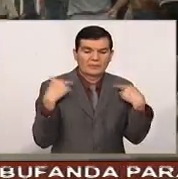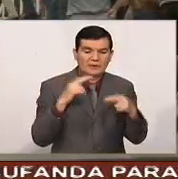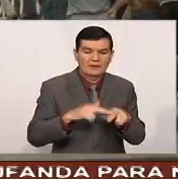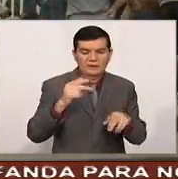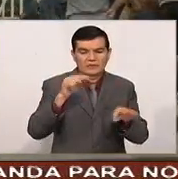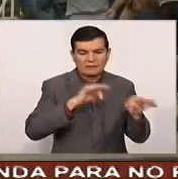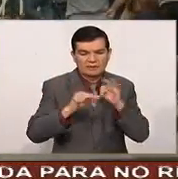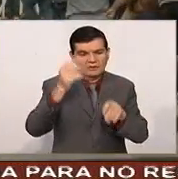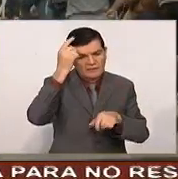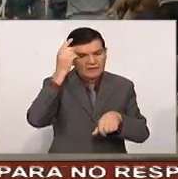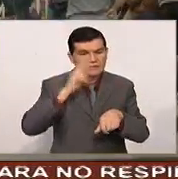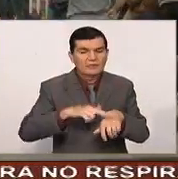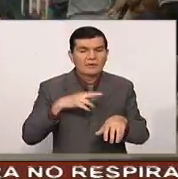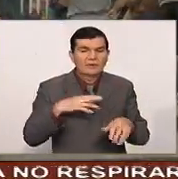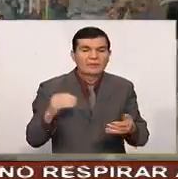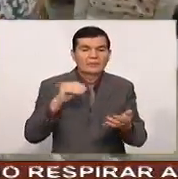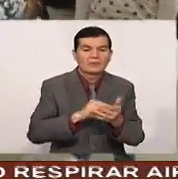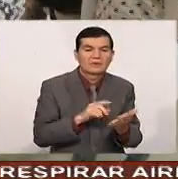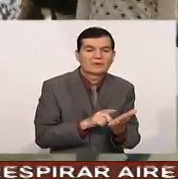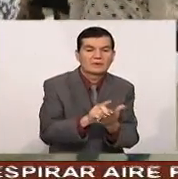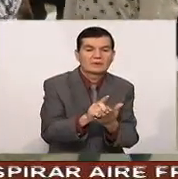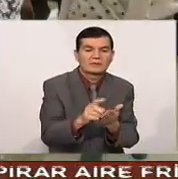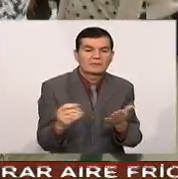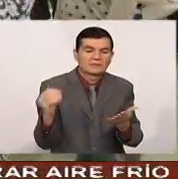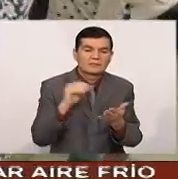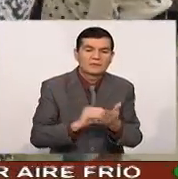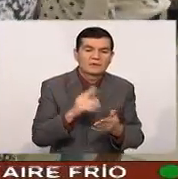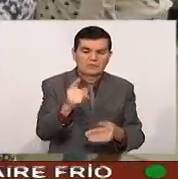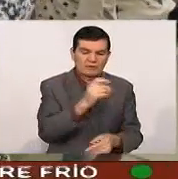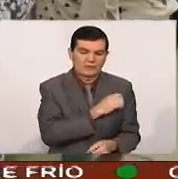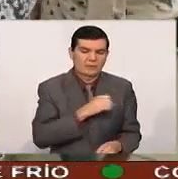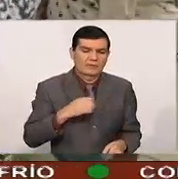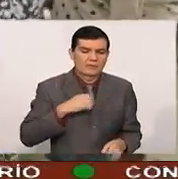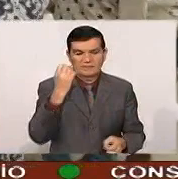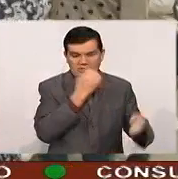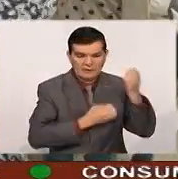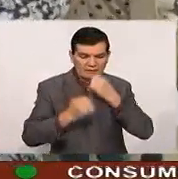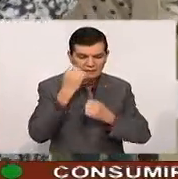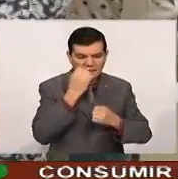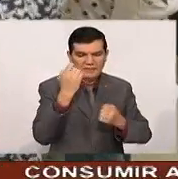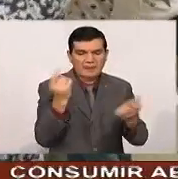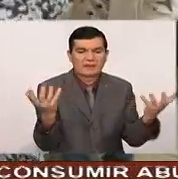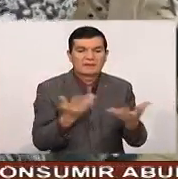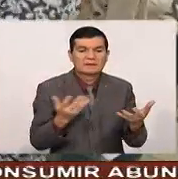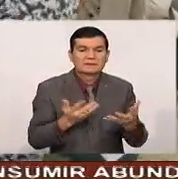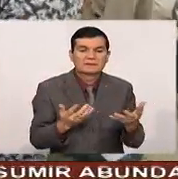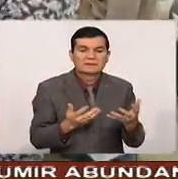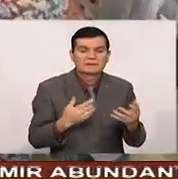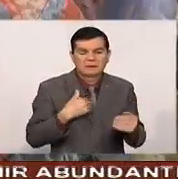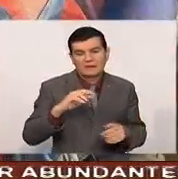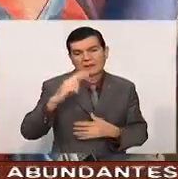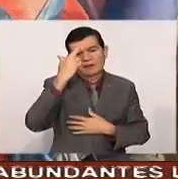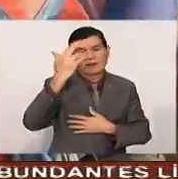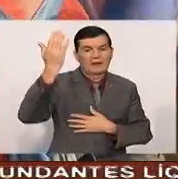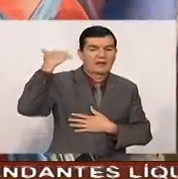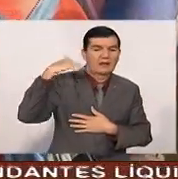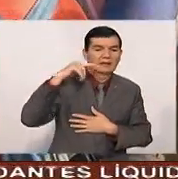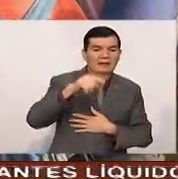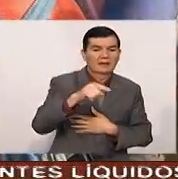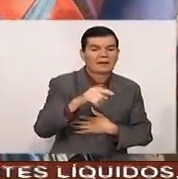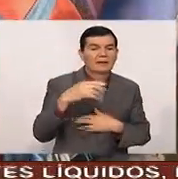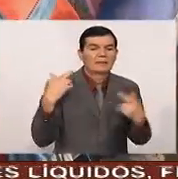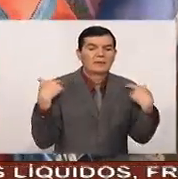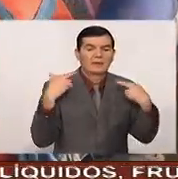director en educación básica ejercieron su derecho y cumplieron con la obligación de la evaluación del desempeño. Como se recordará, estos docentes